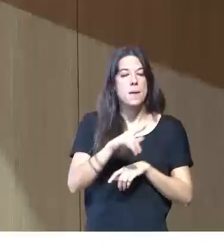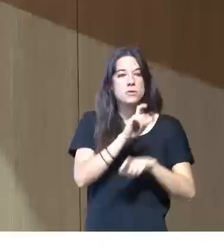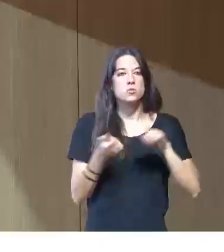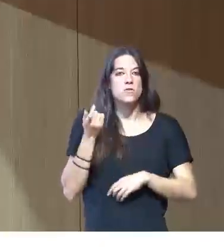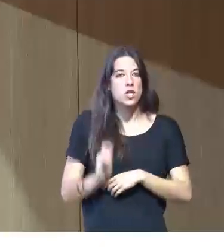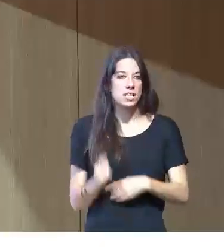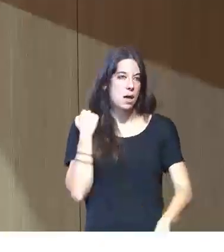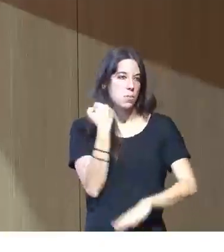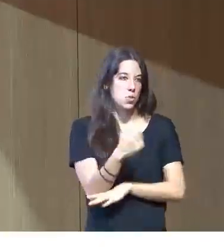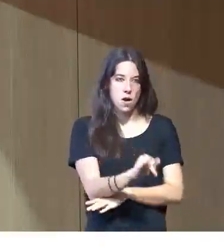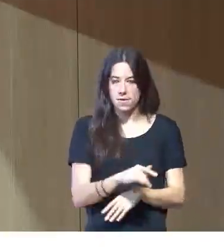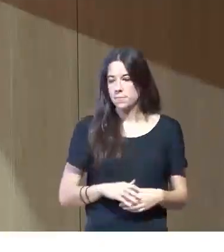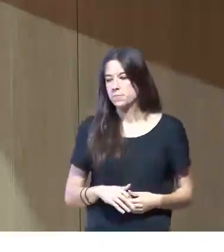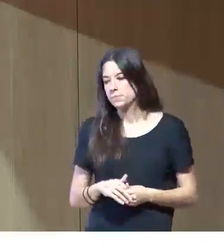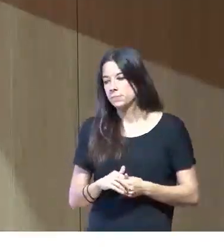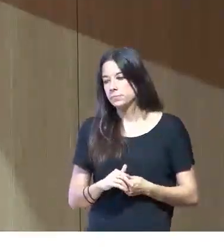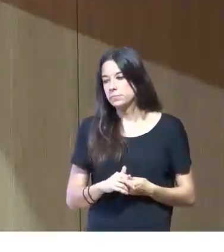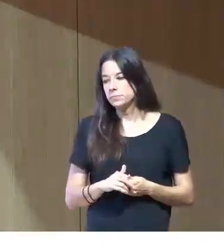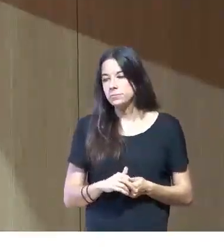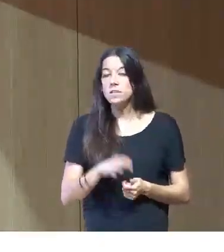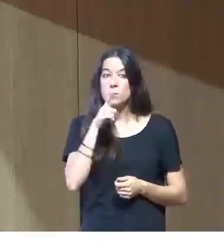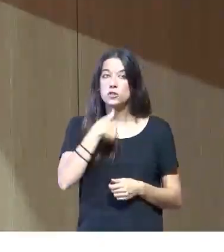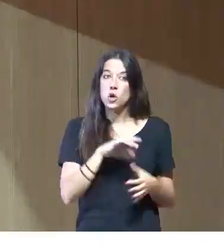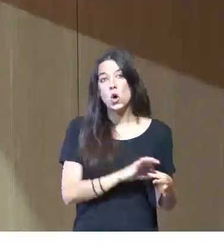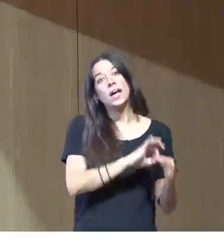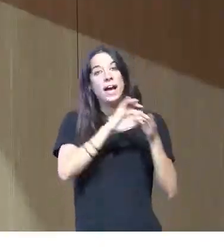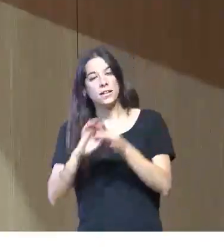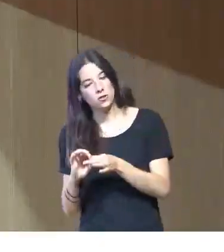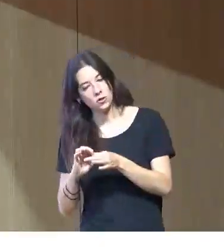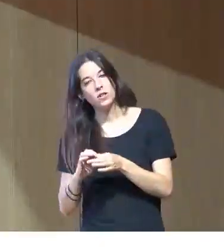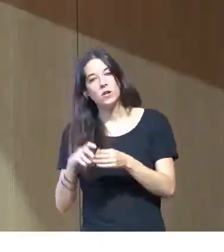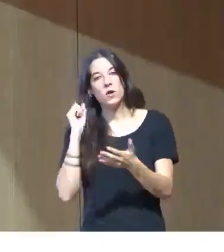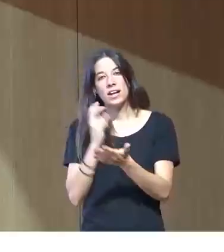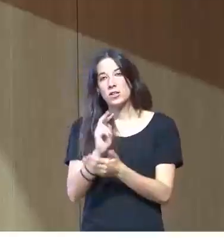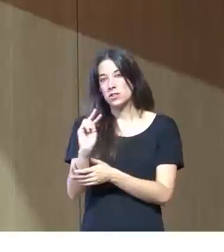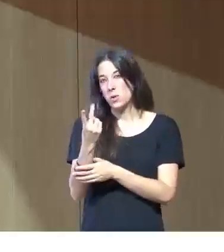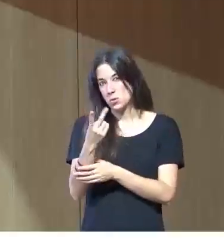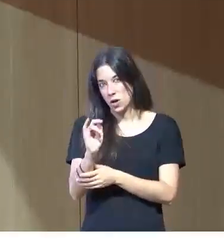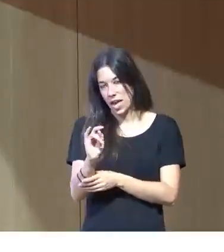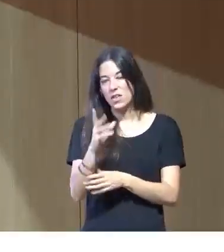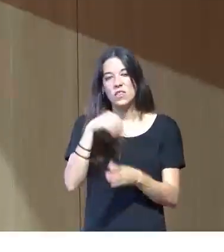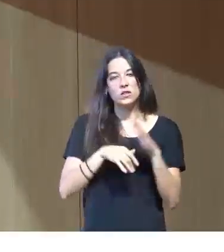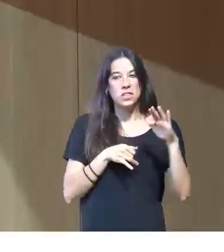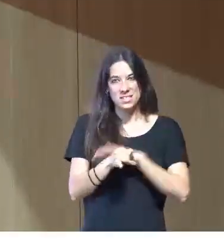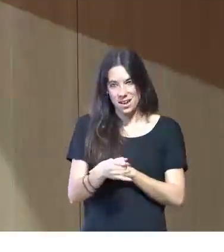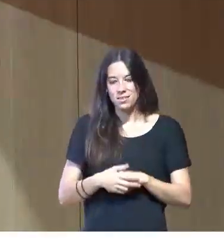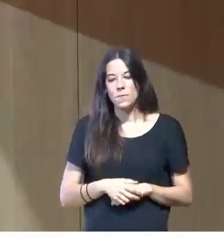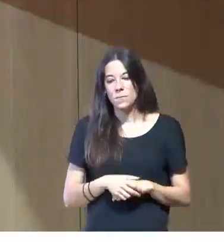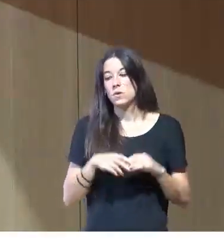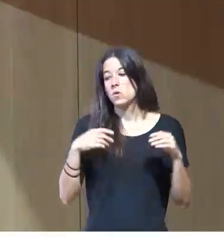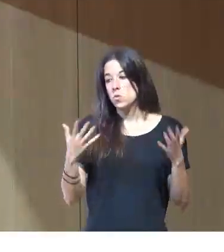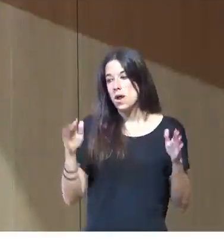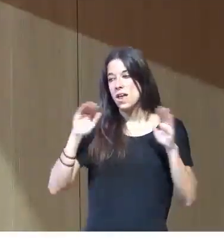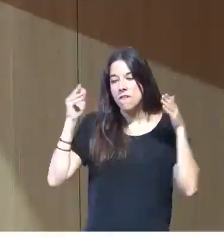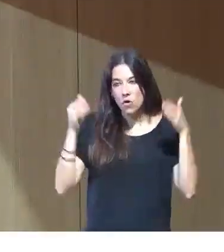de apoyo entonces ahí lo engancho con el segundo reto que tenemos de futuro en inserta que es poner más foco